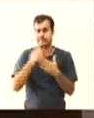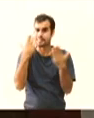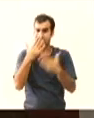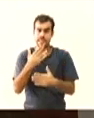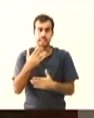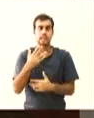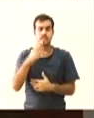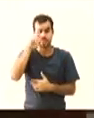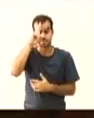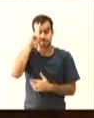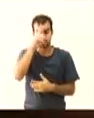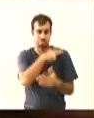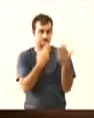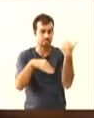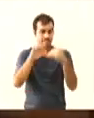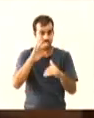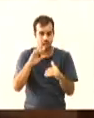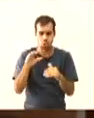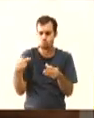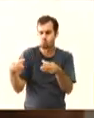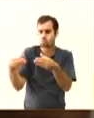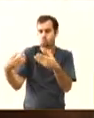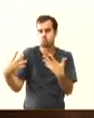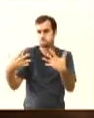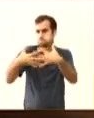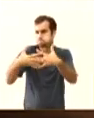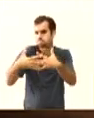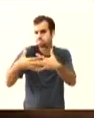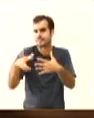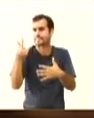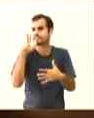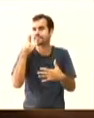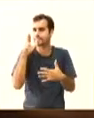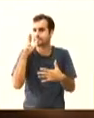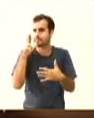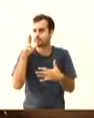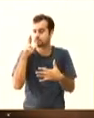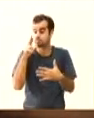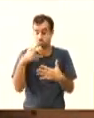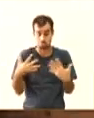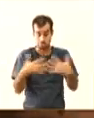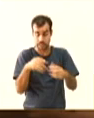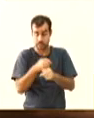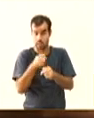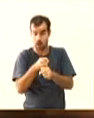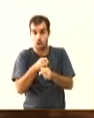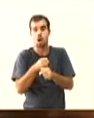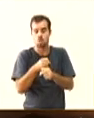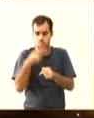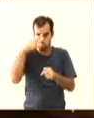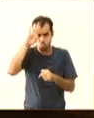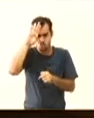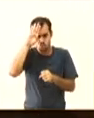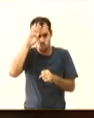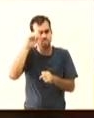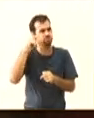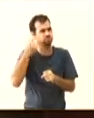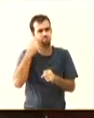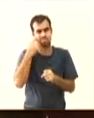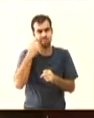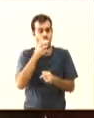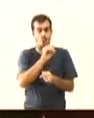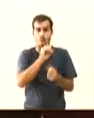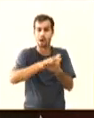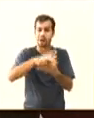Pública y los Comités de Defensa de la Revolución, cuyo trabajo conjunto ha propiciado que nuestro país supere la meta impuesta por la